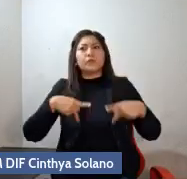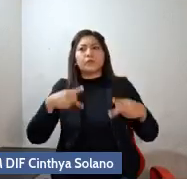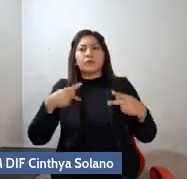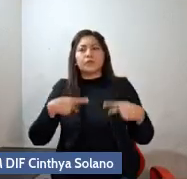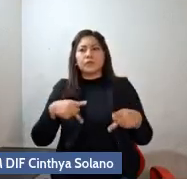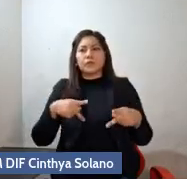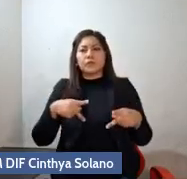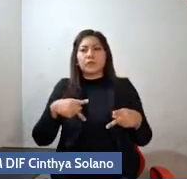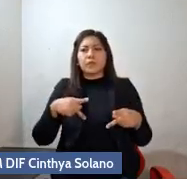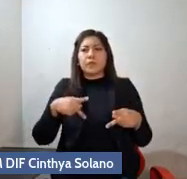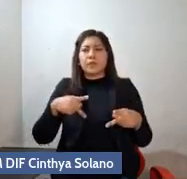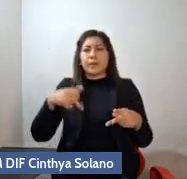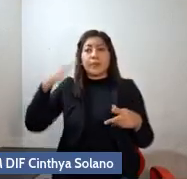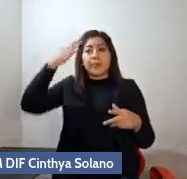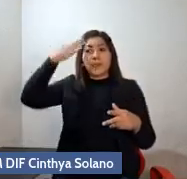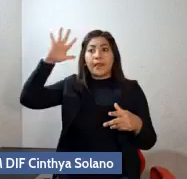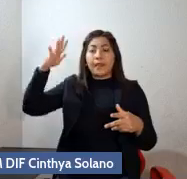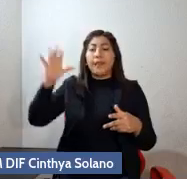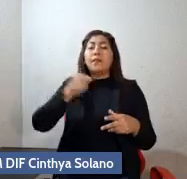adultos mayores.